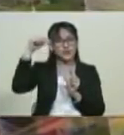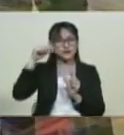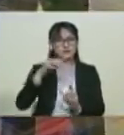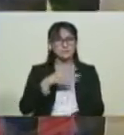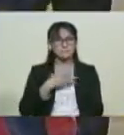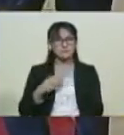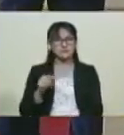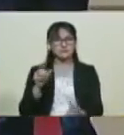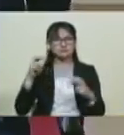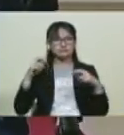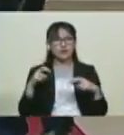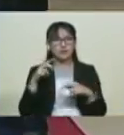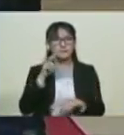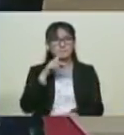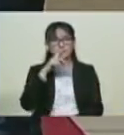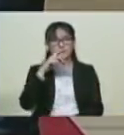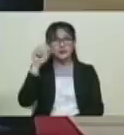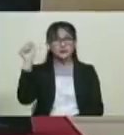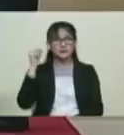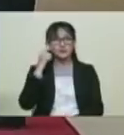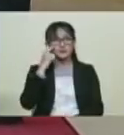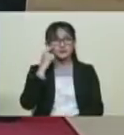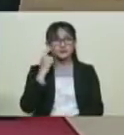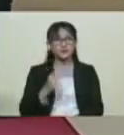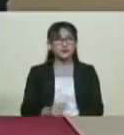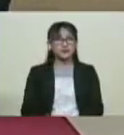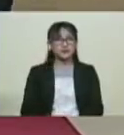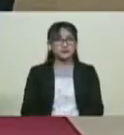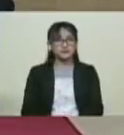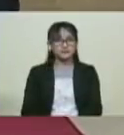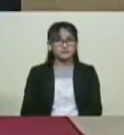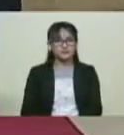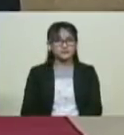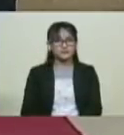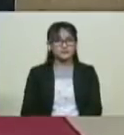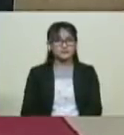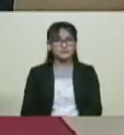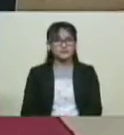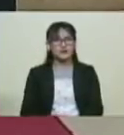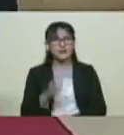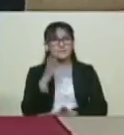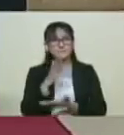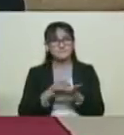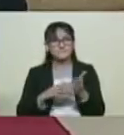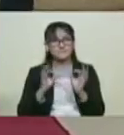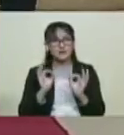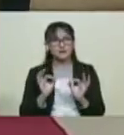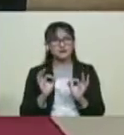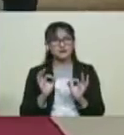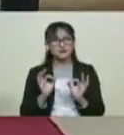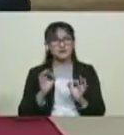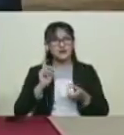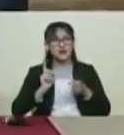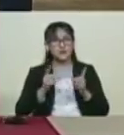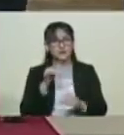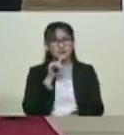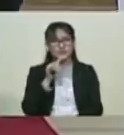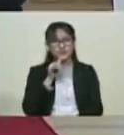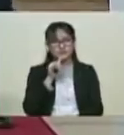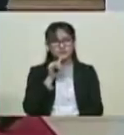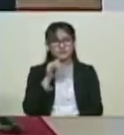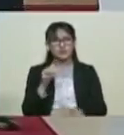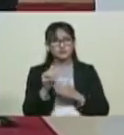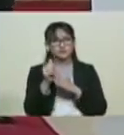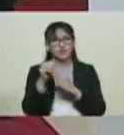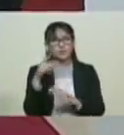presidente Nicolás Maduro Moros. Parte de lo que serán algunos datos sobre este